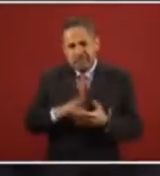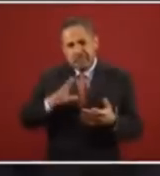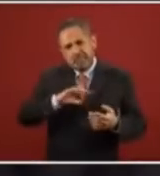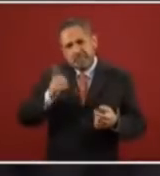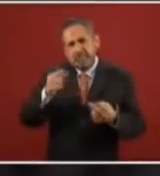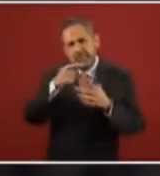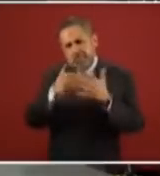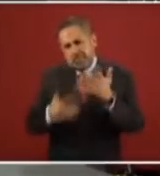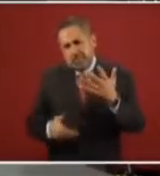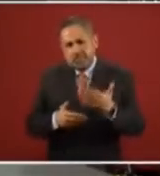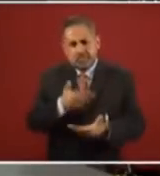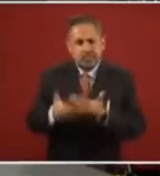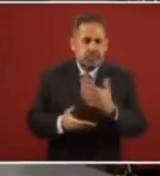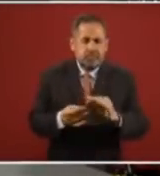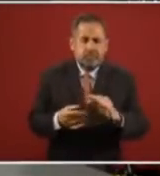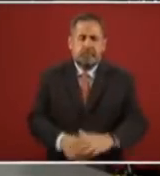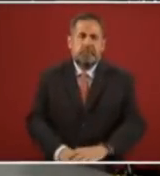dos planteamientos, si usted me permite.